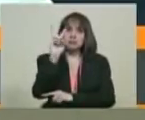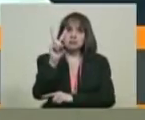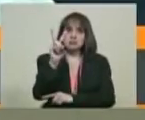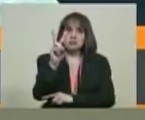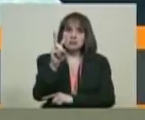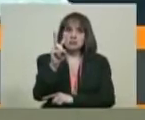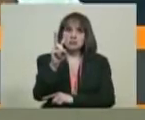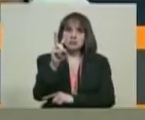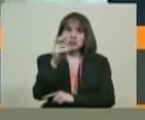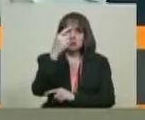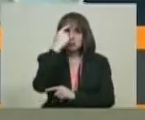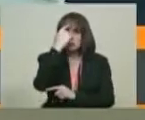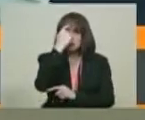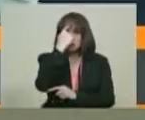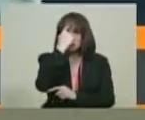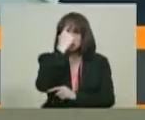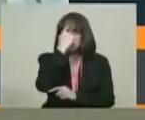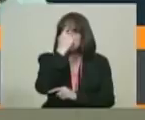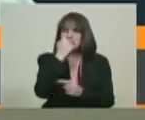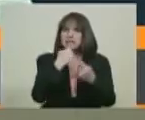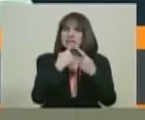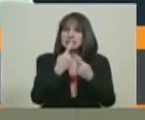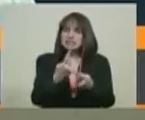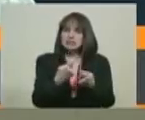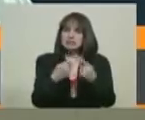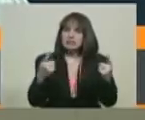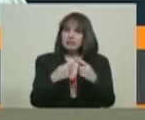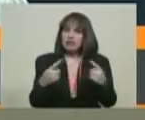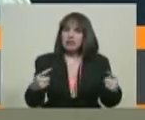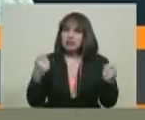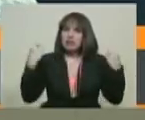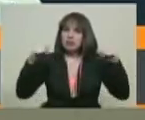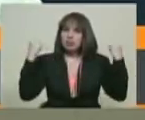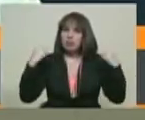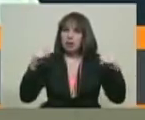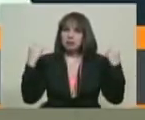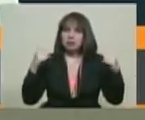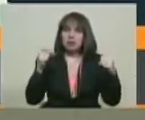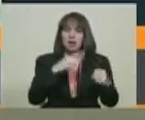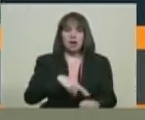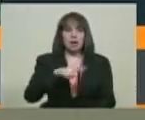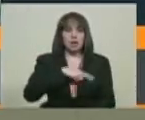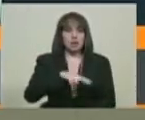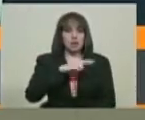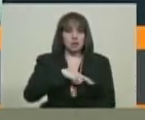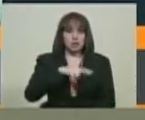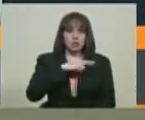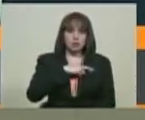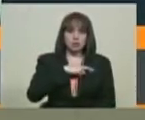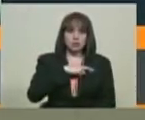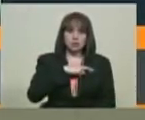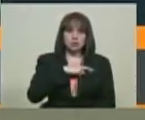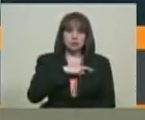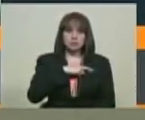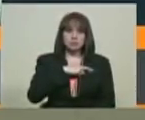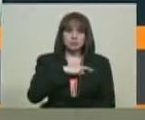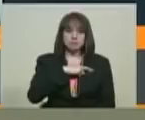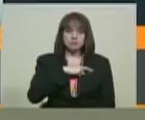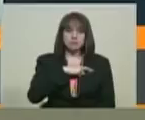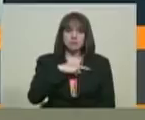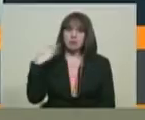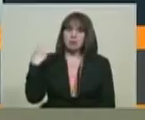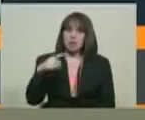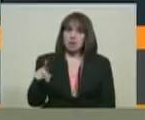sabemos, como lo dicen las distintas prácticas religiosas, que para obtener el derecho